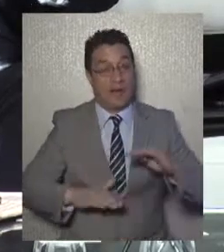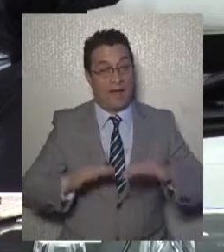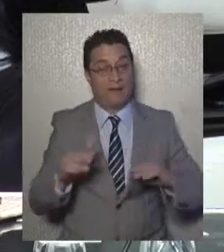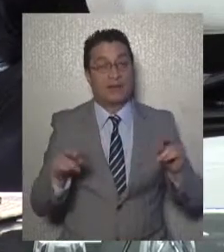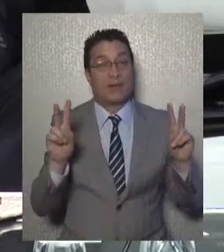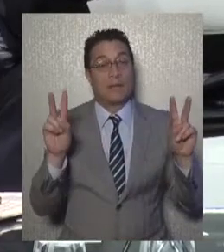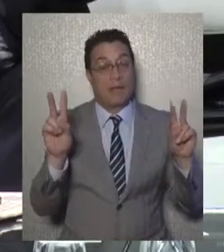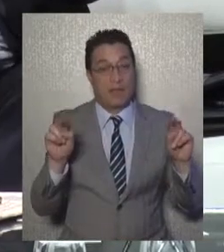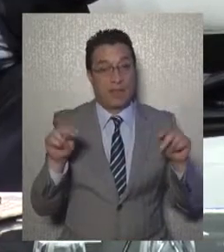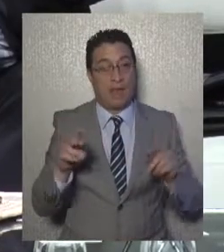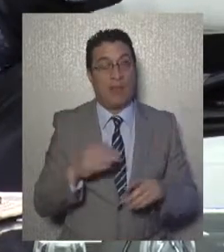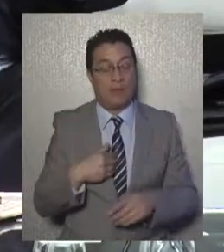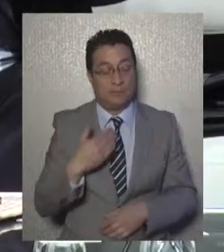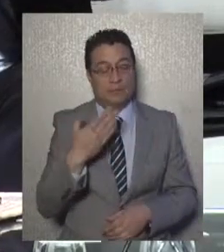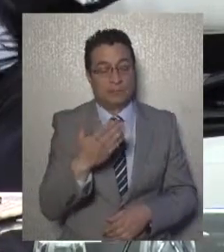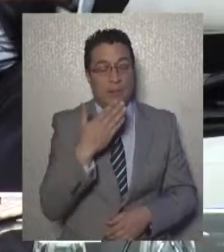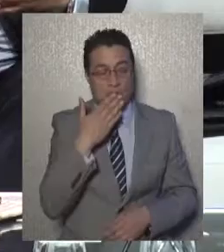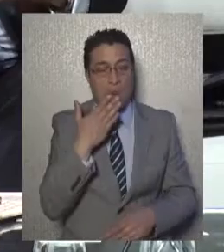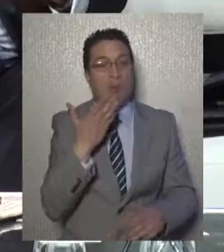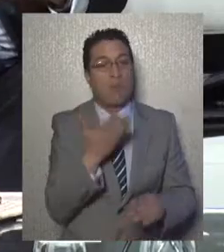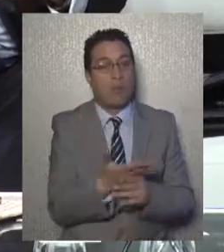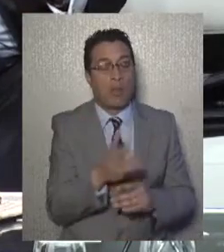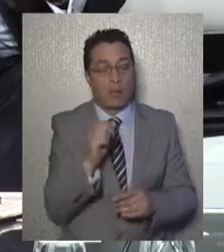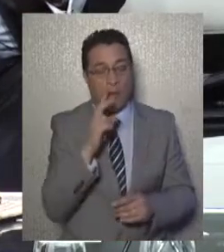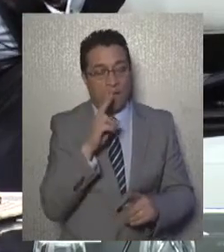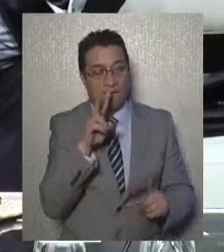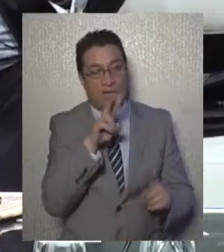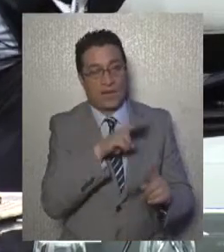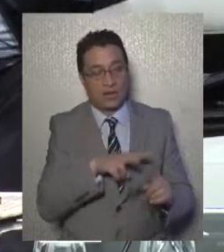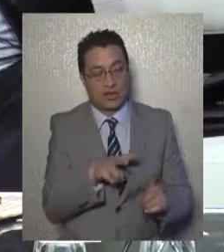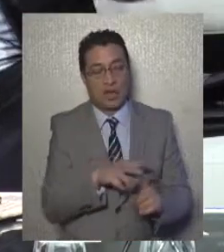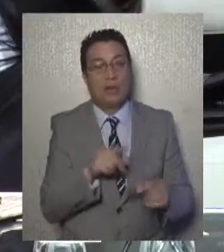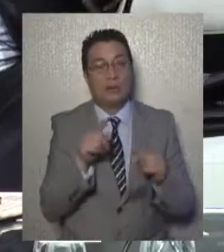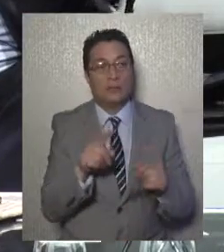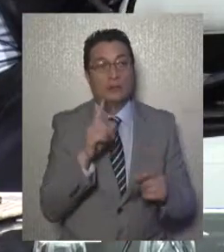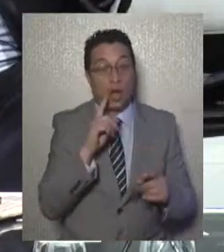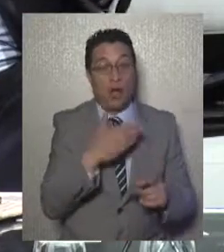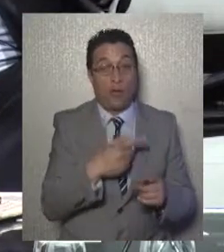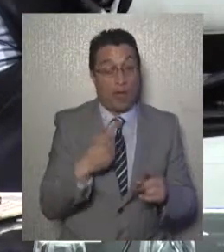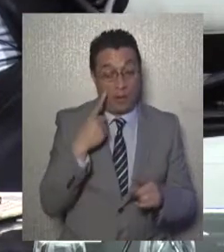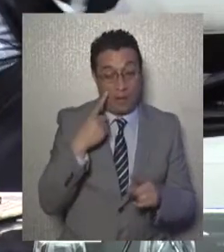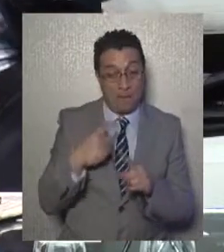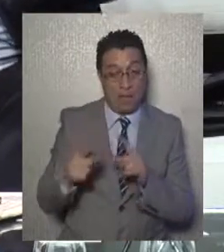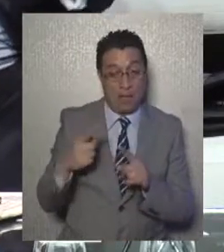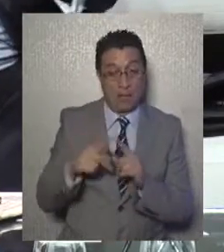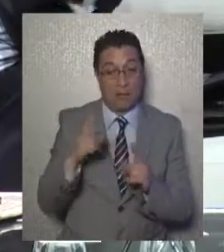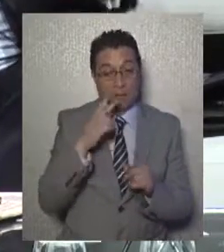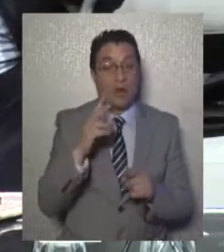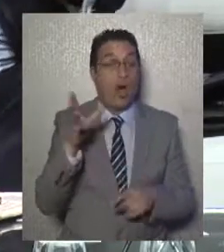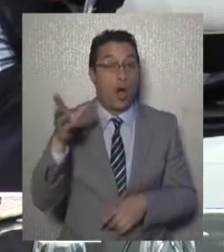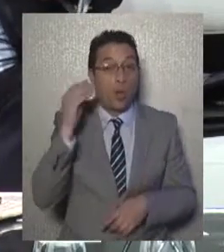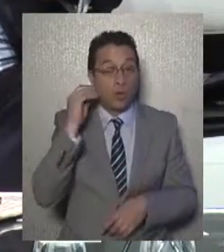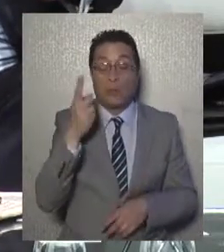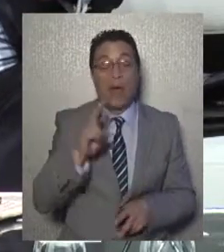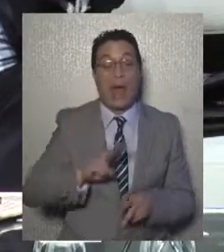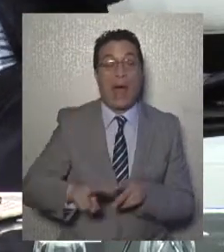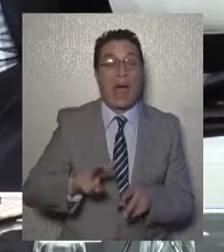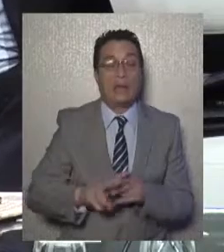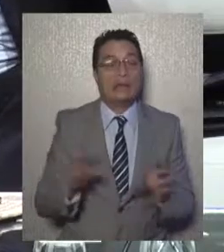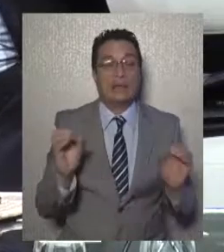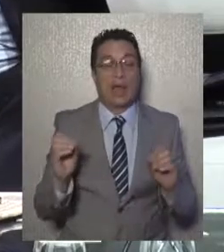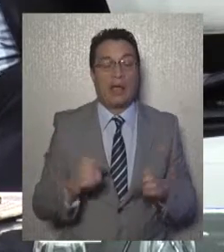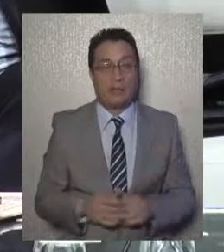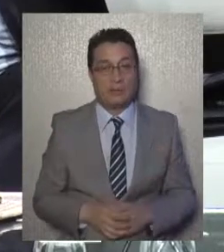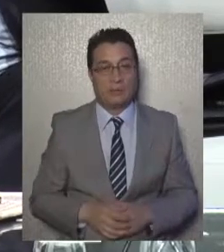nosotros llegamos con nuestras propuestas, con nuestras visiones, y el gobierno tiene una visión distinta, entonces te escucha pero no hace nada. Ya,